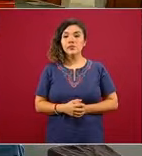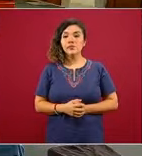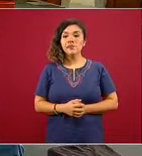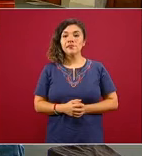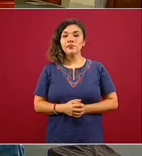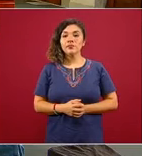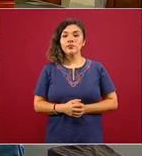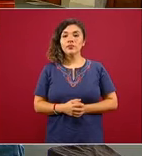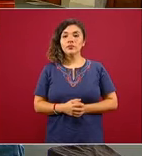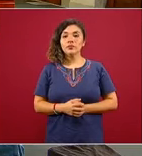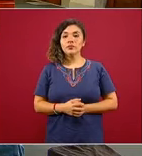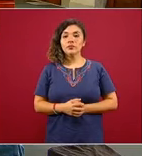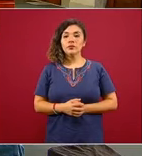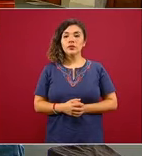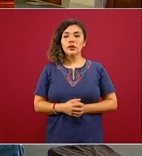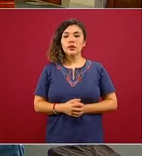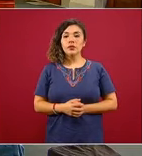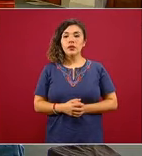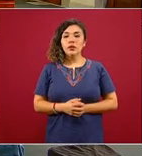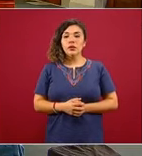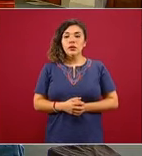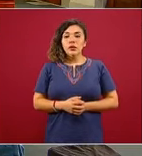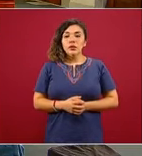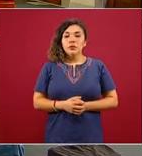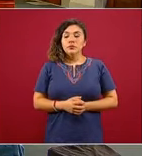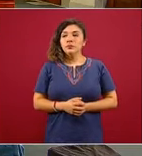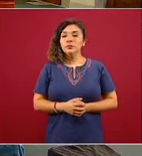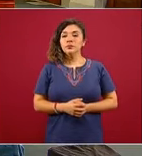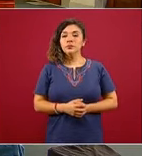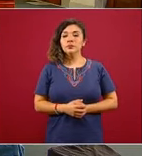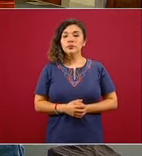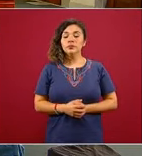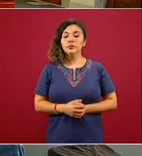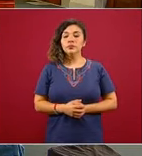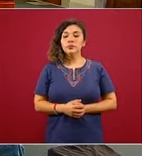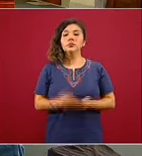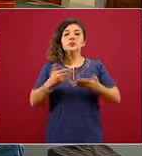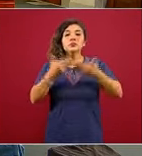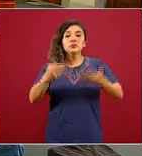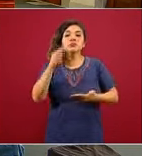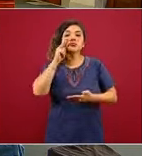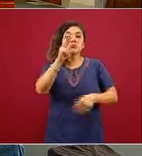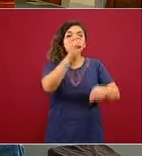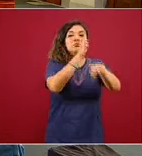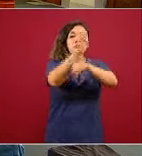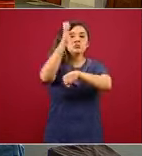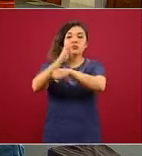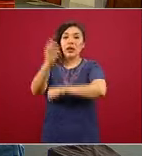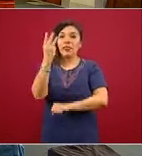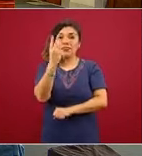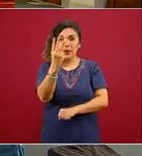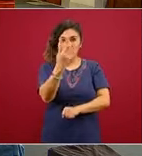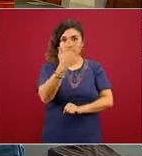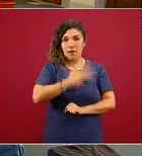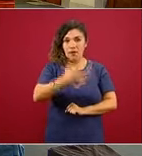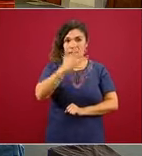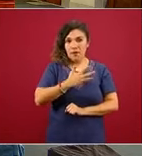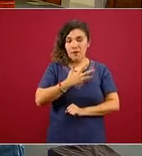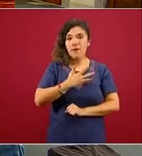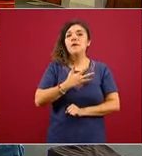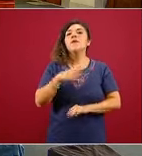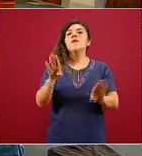entrar al grupo de las diapositivas que vamos a ver en los estados. Hoy día vamos a revisar 3 estados también para ver cómo